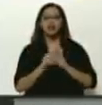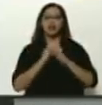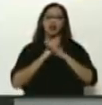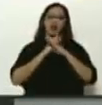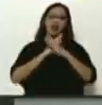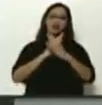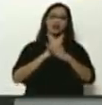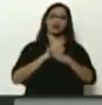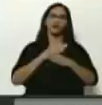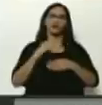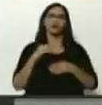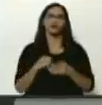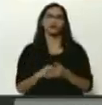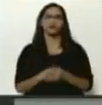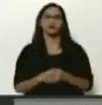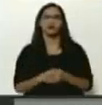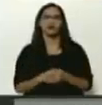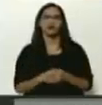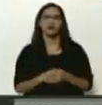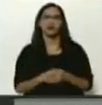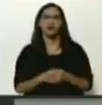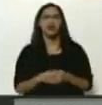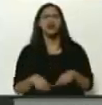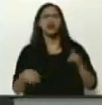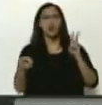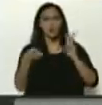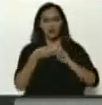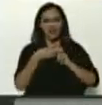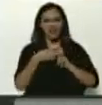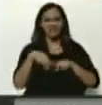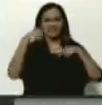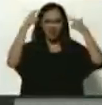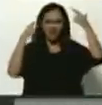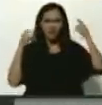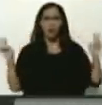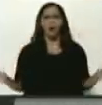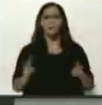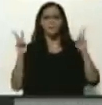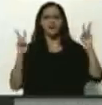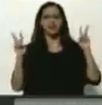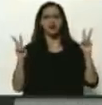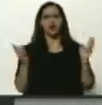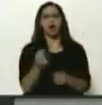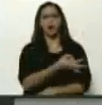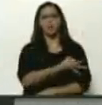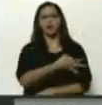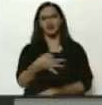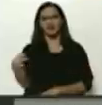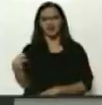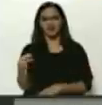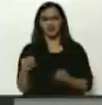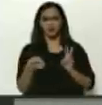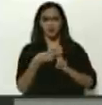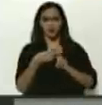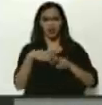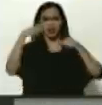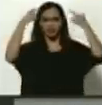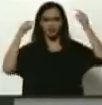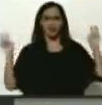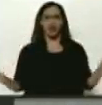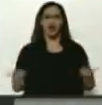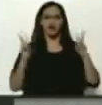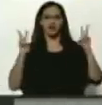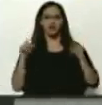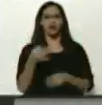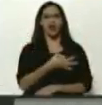ley, perdón, voy a decir la etiqueta que se me había olvidado. Numeral chavismo victoria perfecta. Numeral chavismo